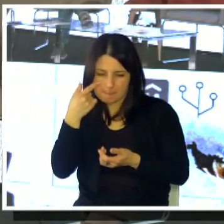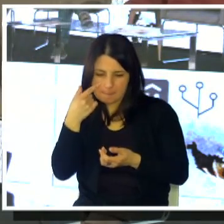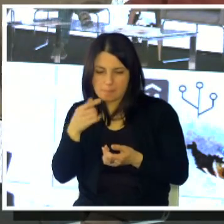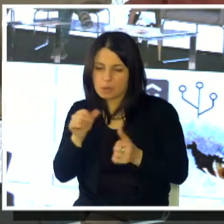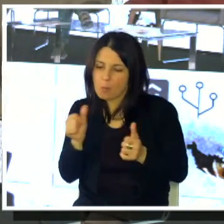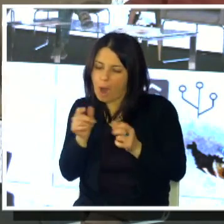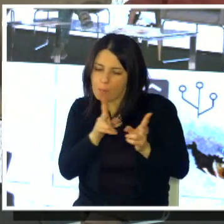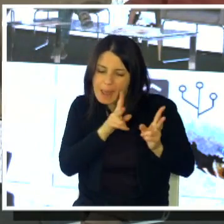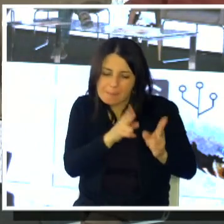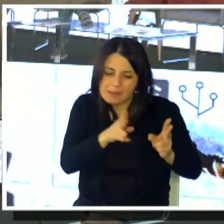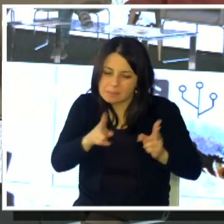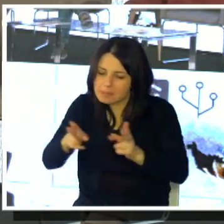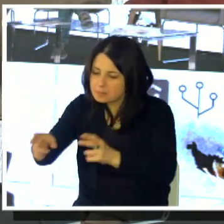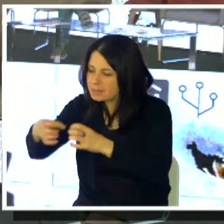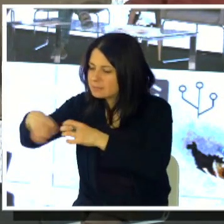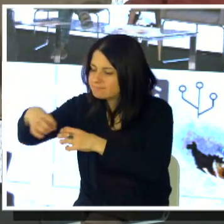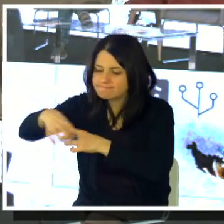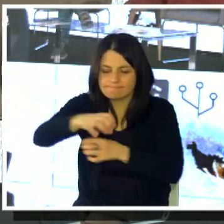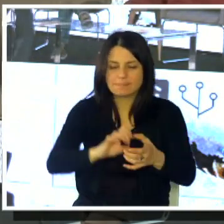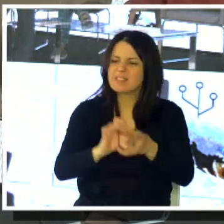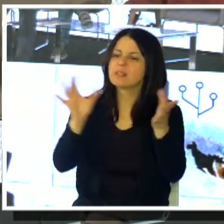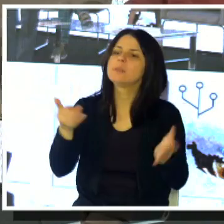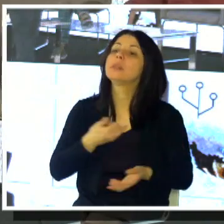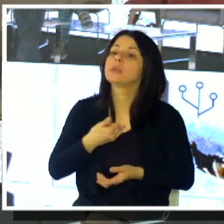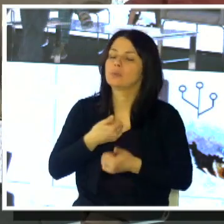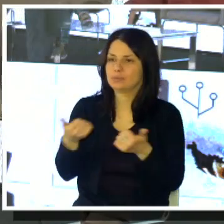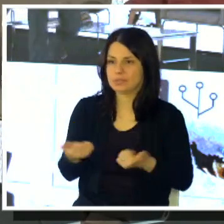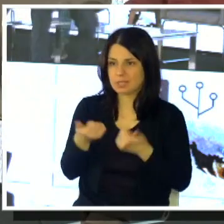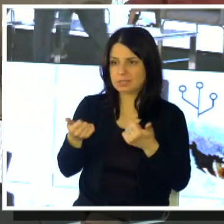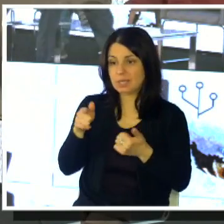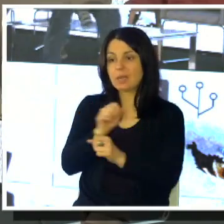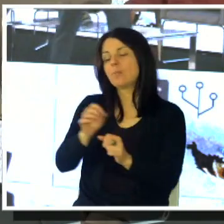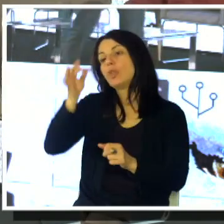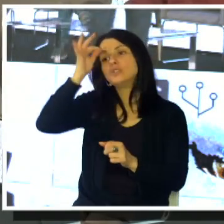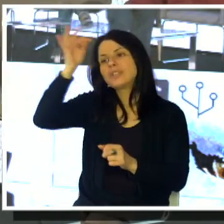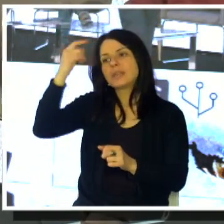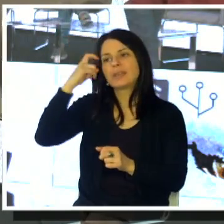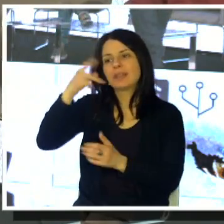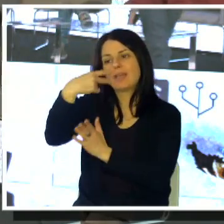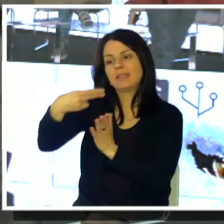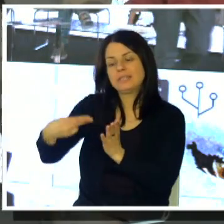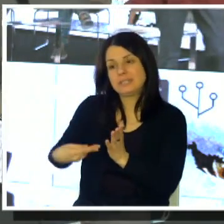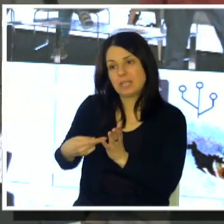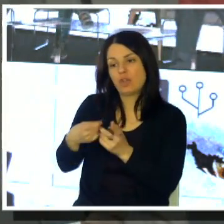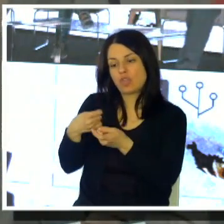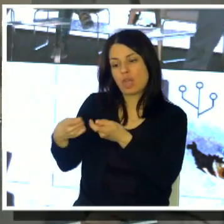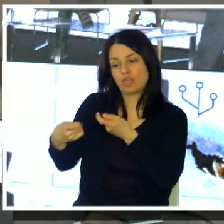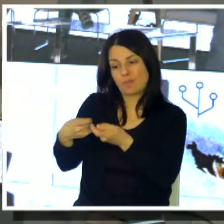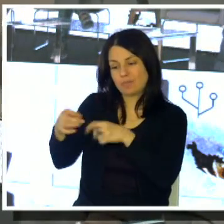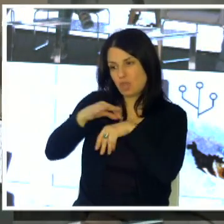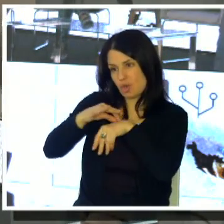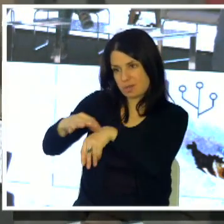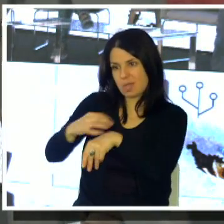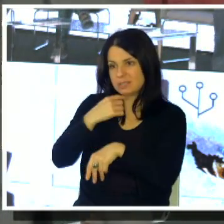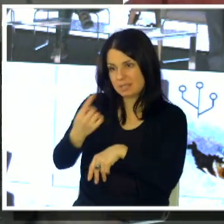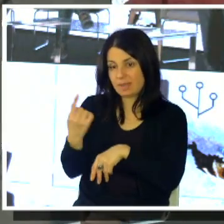estos componentes independientes. Aquí puedo aplicar algunas técnicas de diseño guiado por dominio, en el cual a cada uno